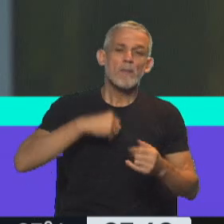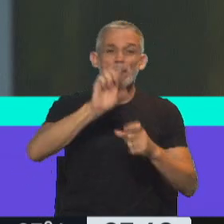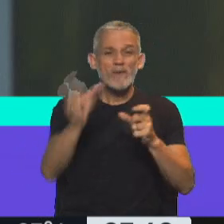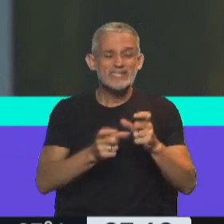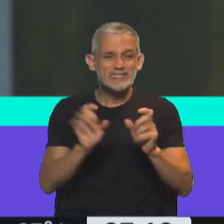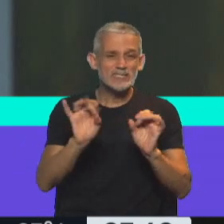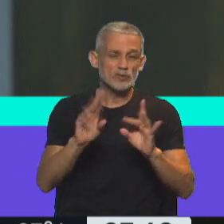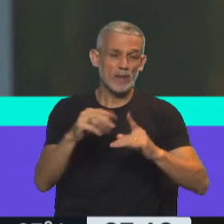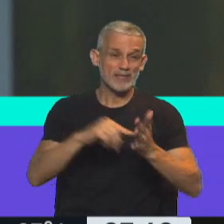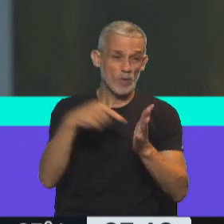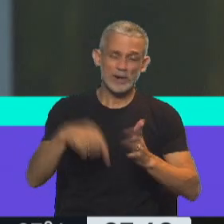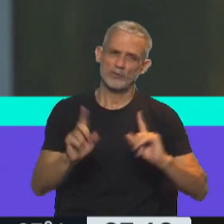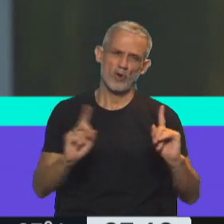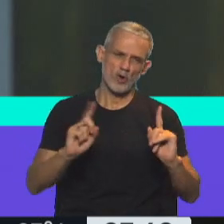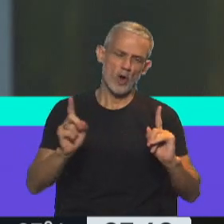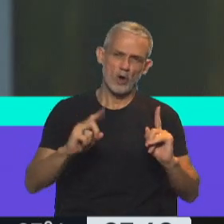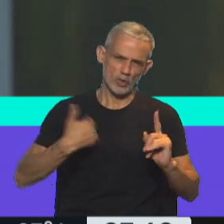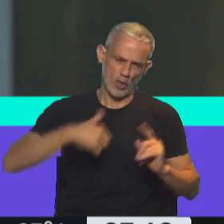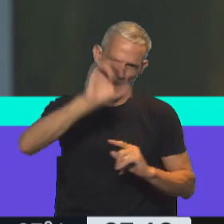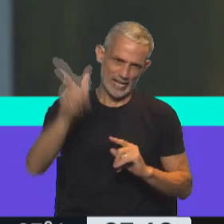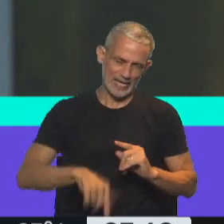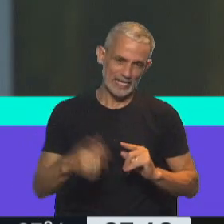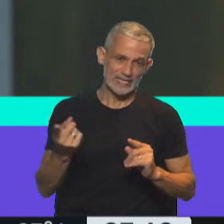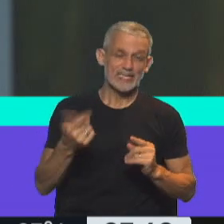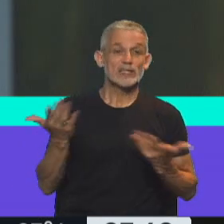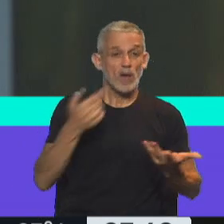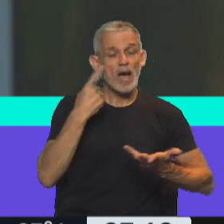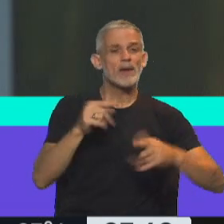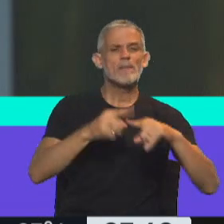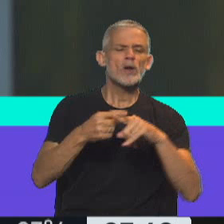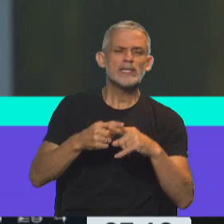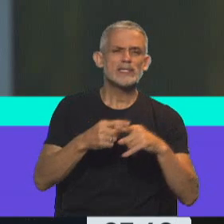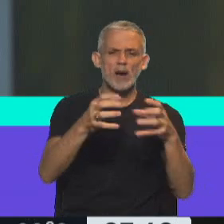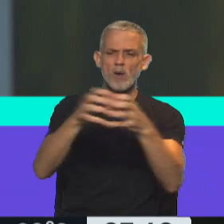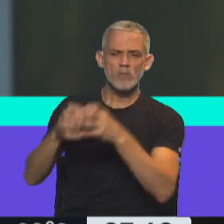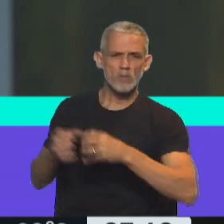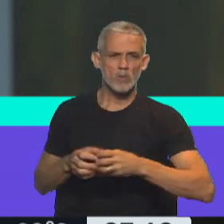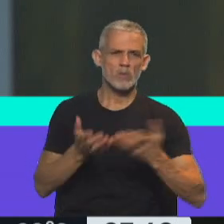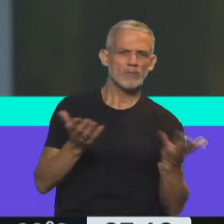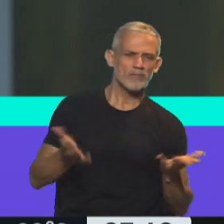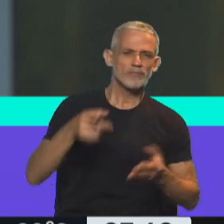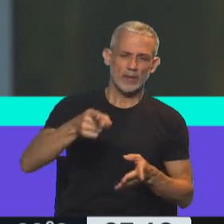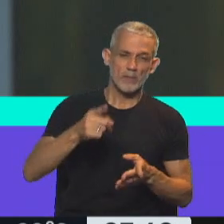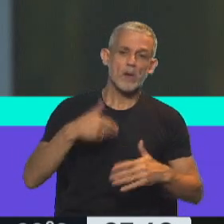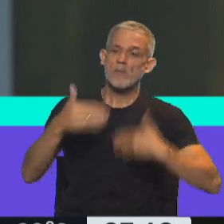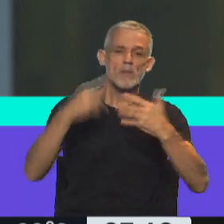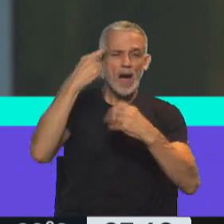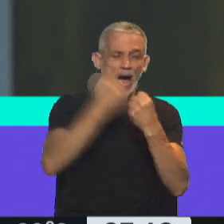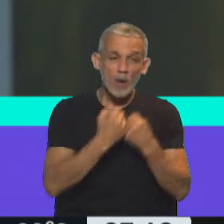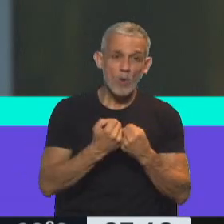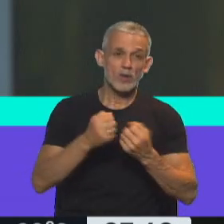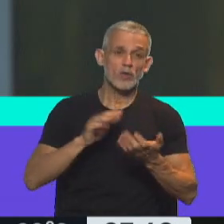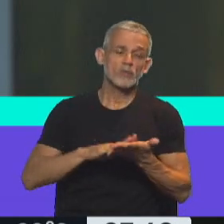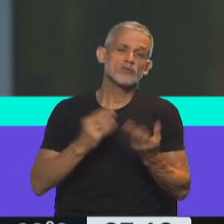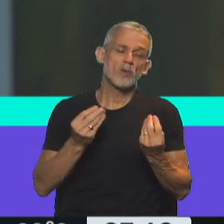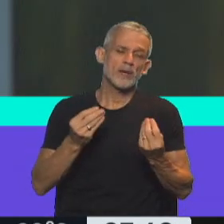ocurre en nuestro país y sería interesante que todos los espacios políticos buscaran consensuar medidas para avanzar contra la